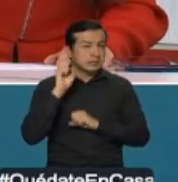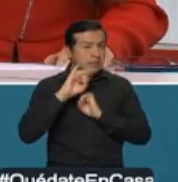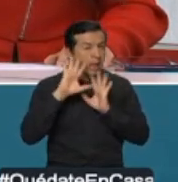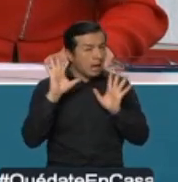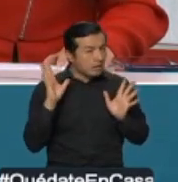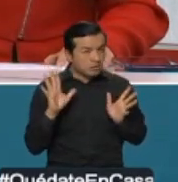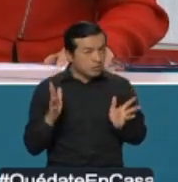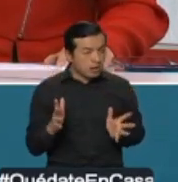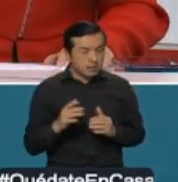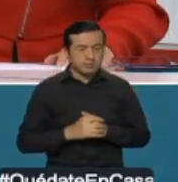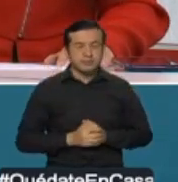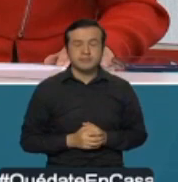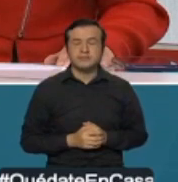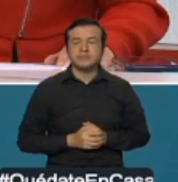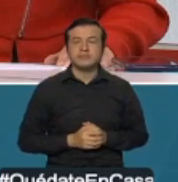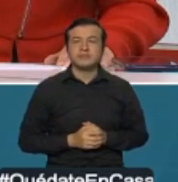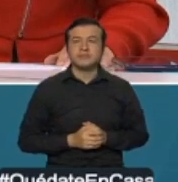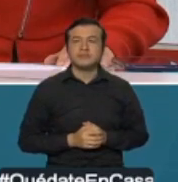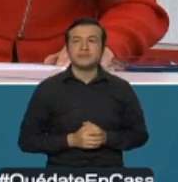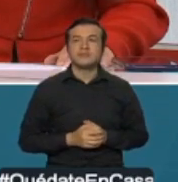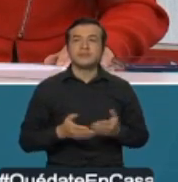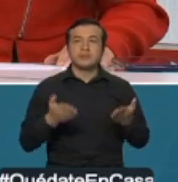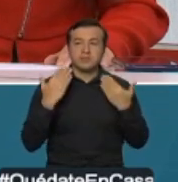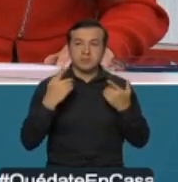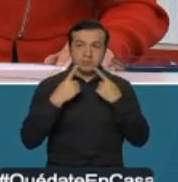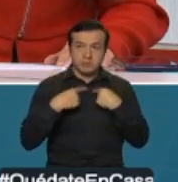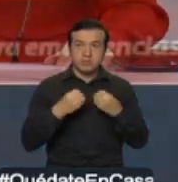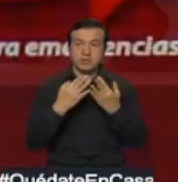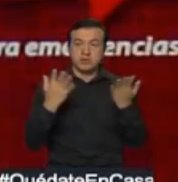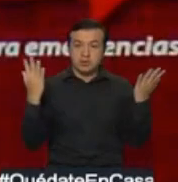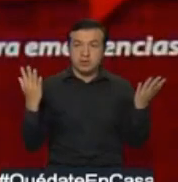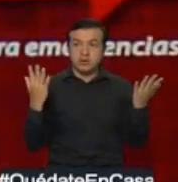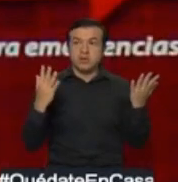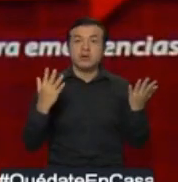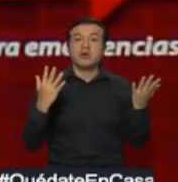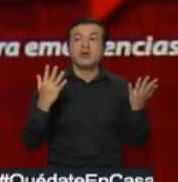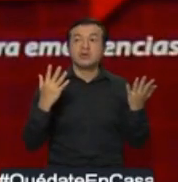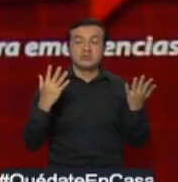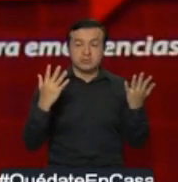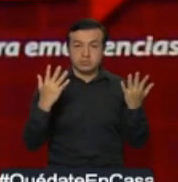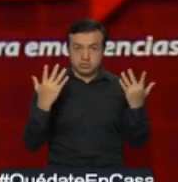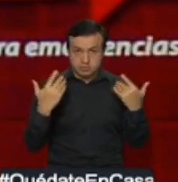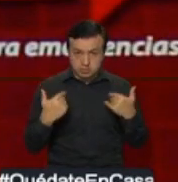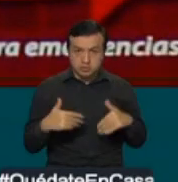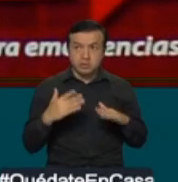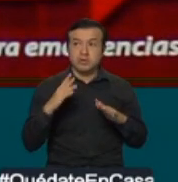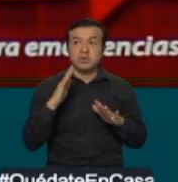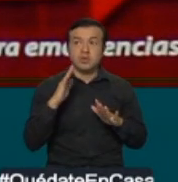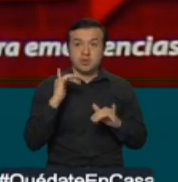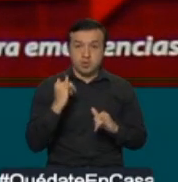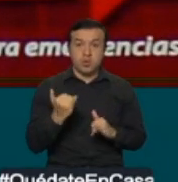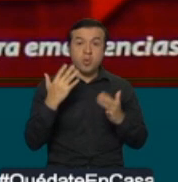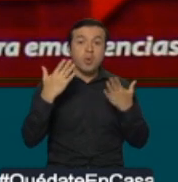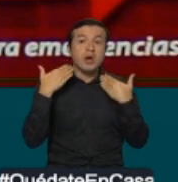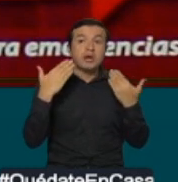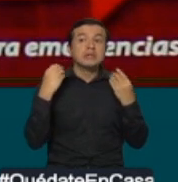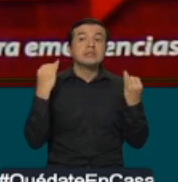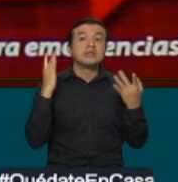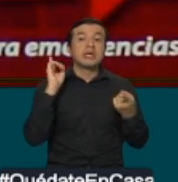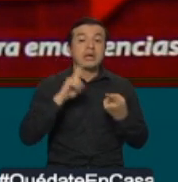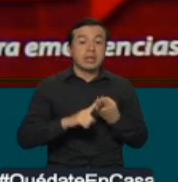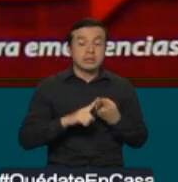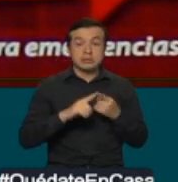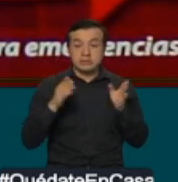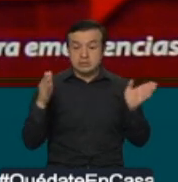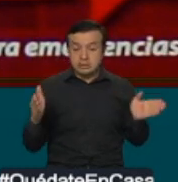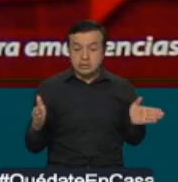conexión, por favor. En Guayaquil, le decía yo, al fin de semana, que es el dato que tengo a la mano, en Guayaquil hasta el fin de semana